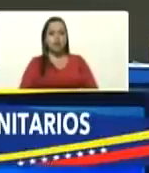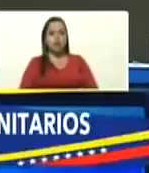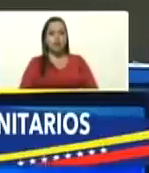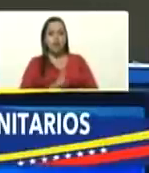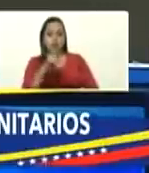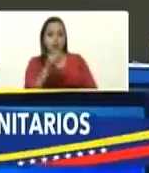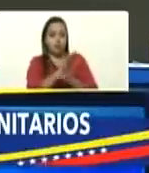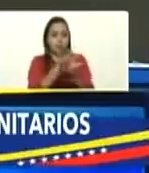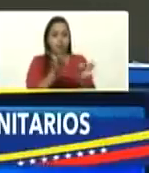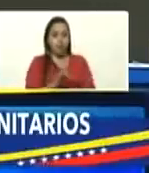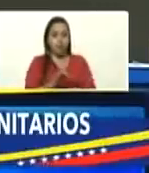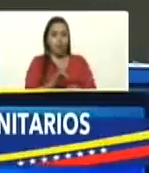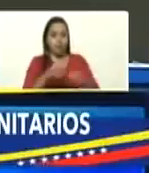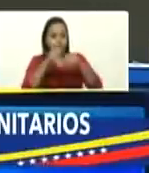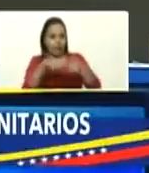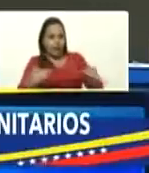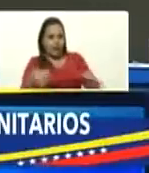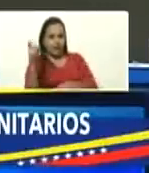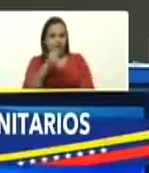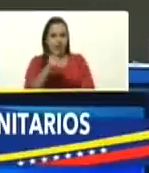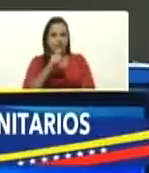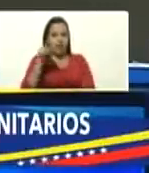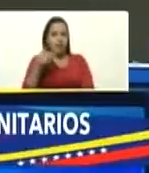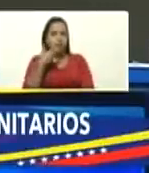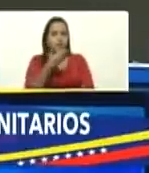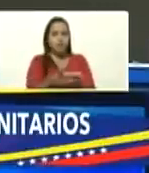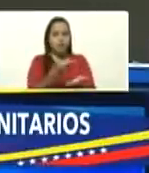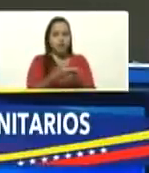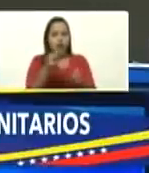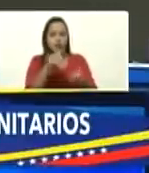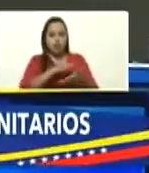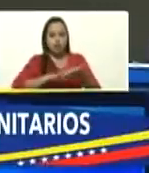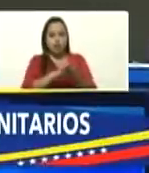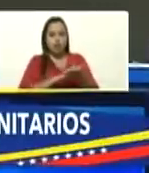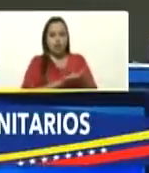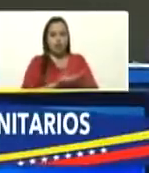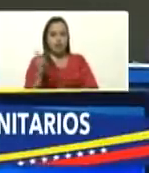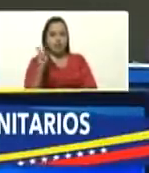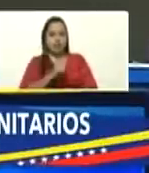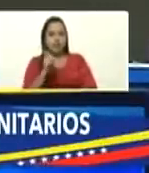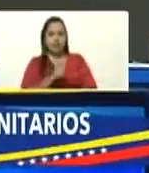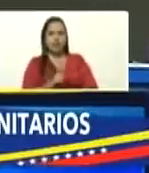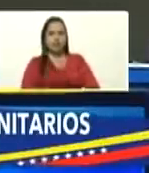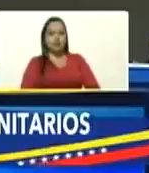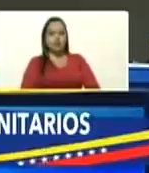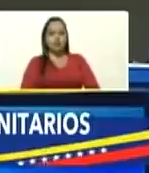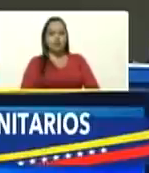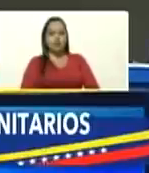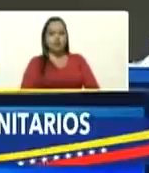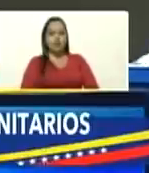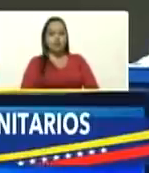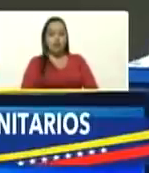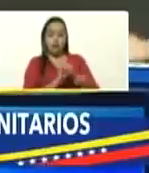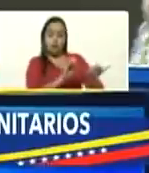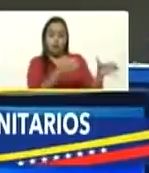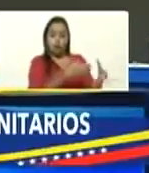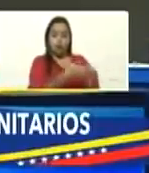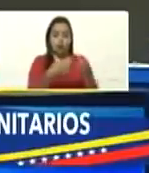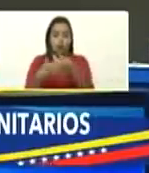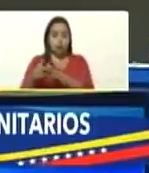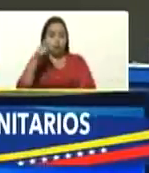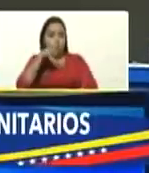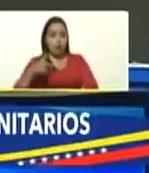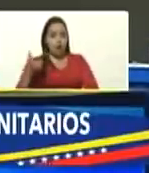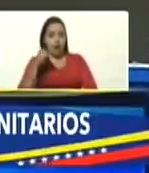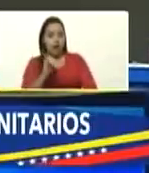de necesidades y también de propuestas de soluciones ante esas necesidades que desde el seno de esas organizaciones del poder popular